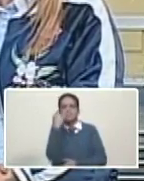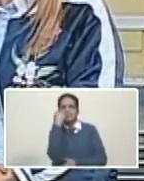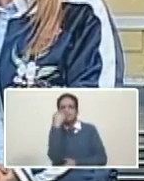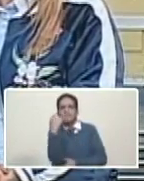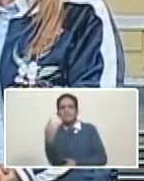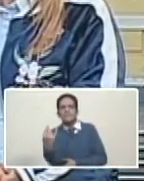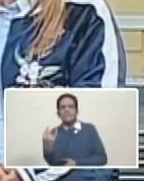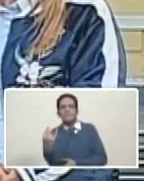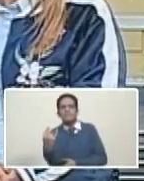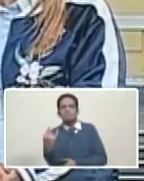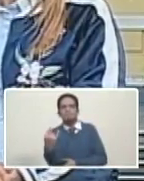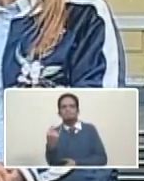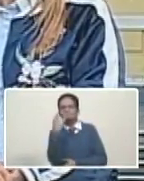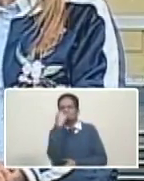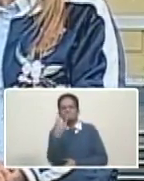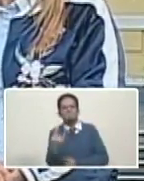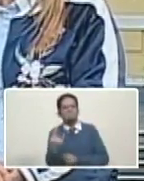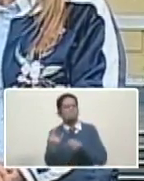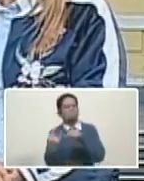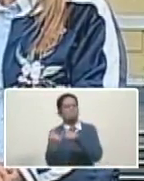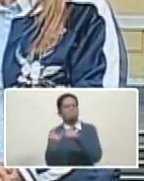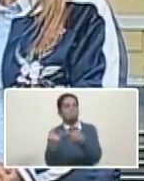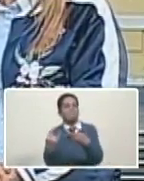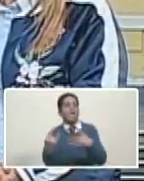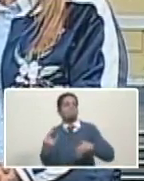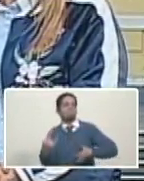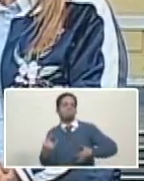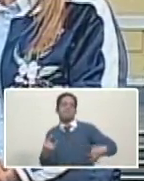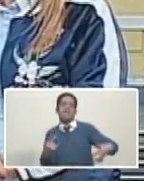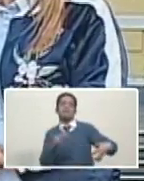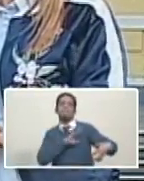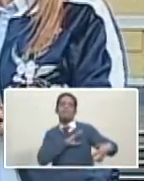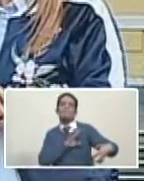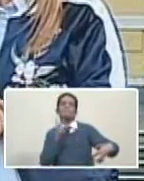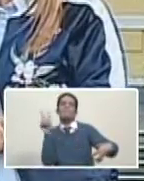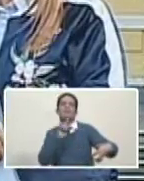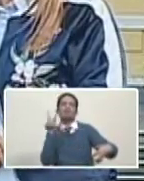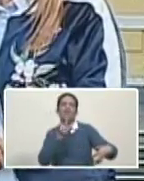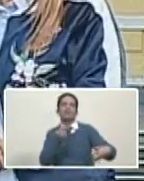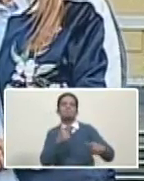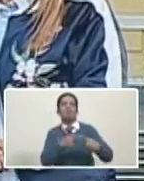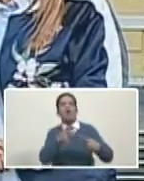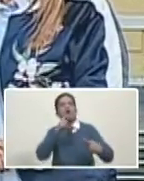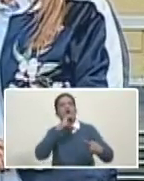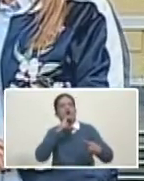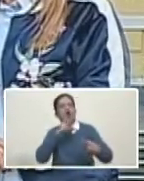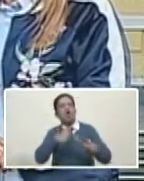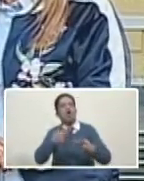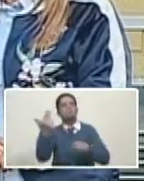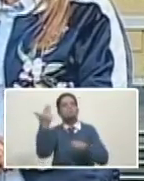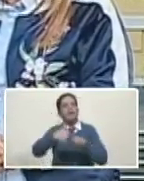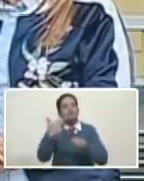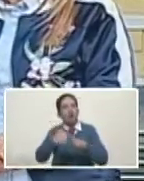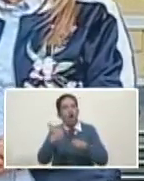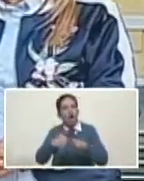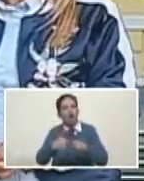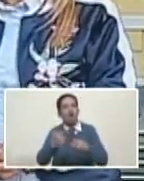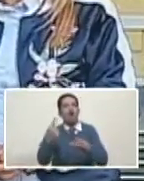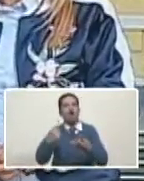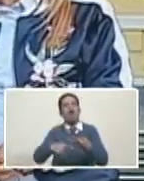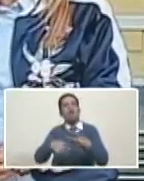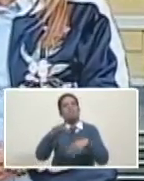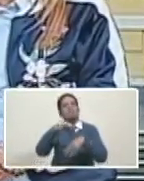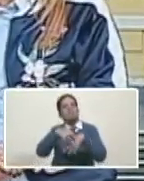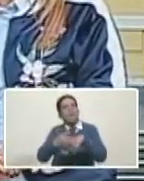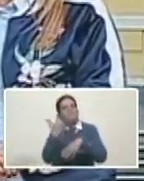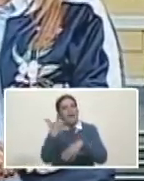por nuestros inmensos recursos petroleros, minerales y otras grandes riquezas han impulsado una